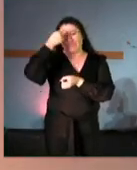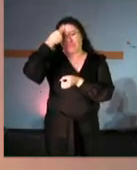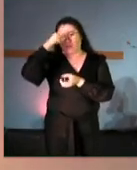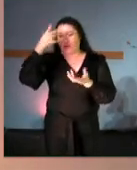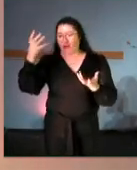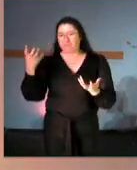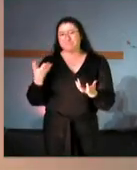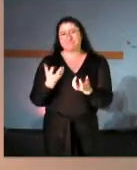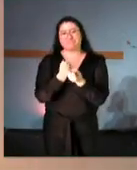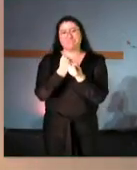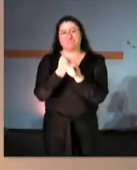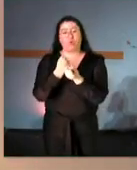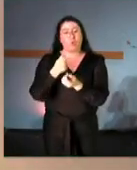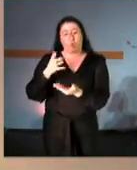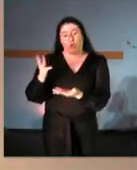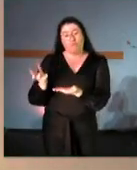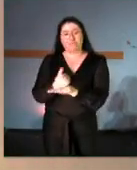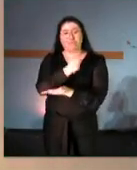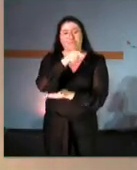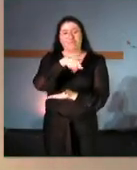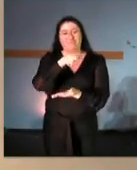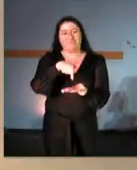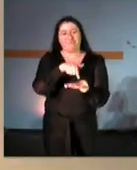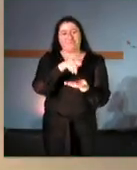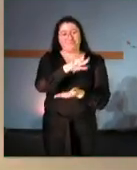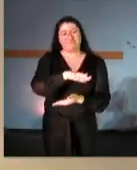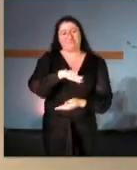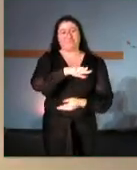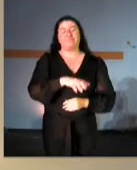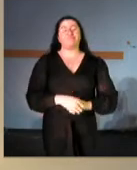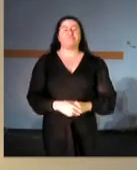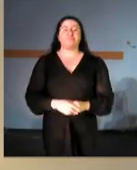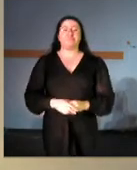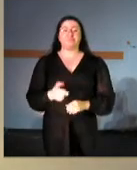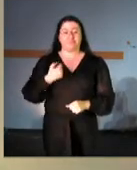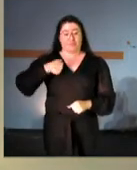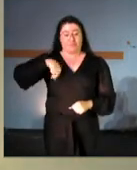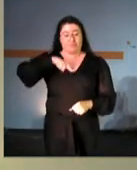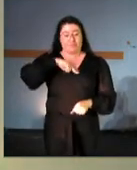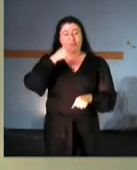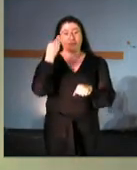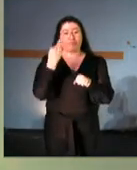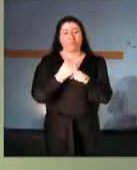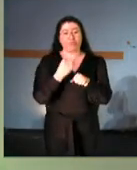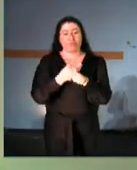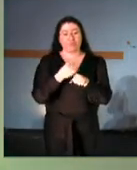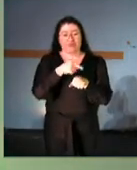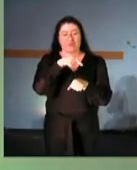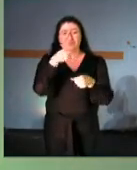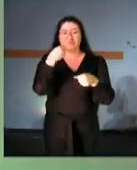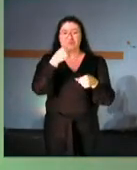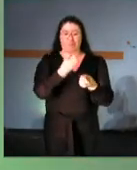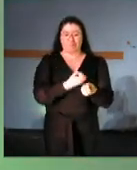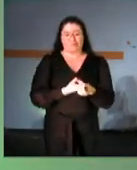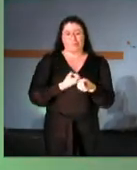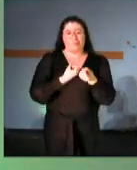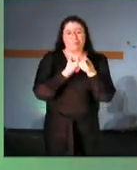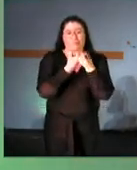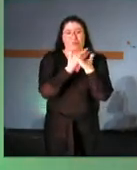victoria. Y por eso nosotros hemos titulado esta cronología